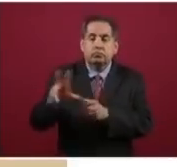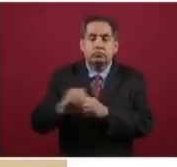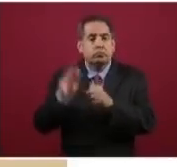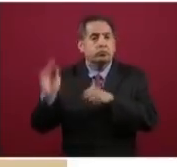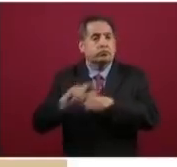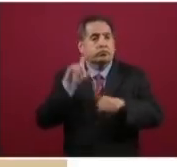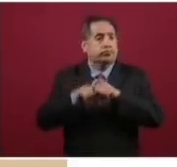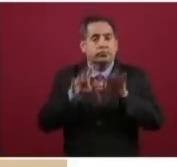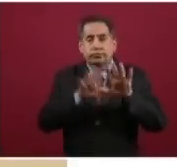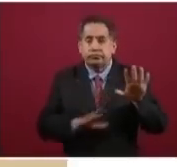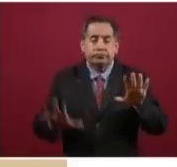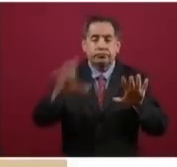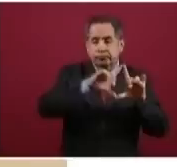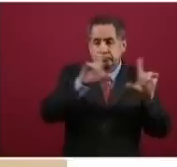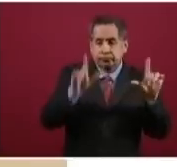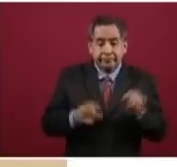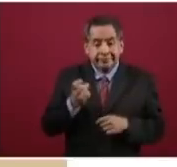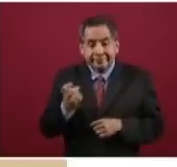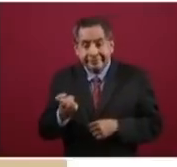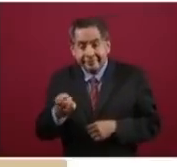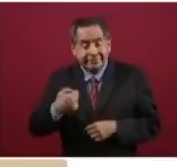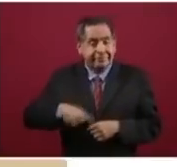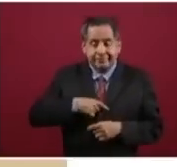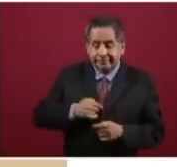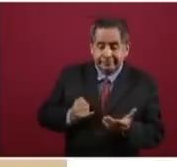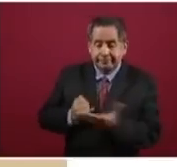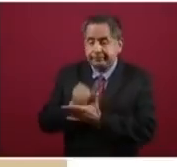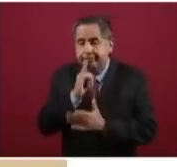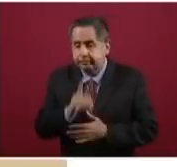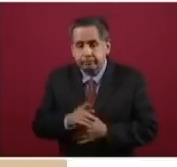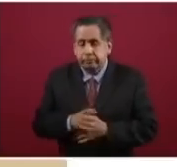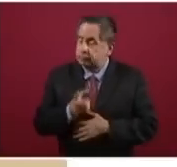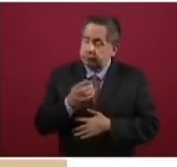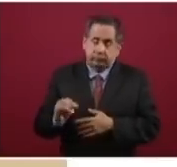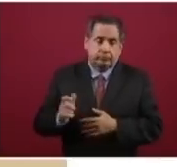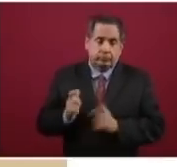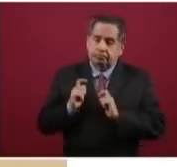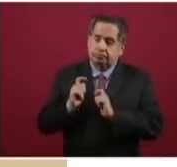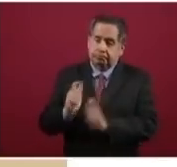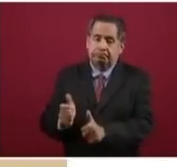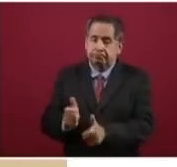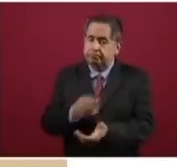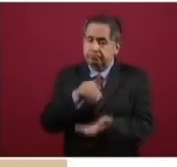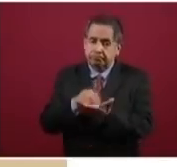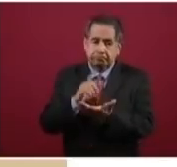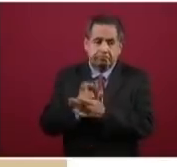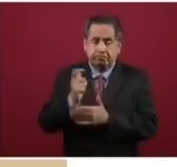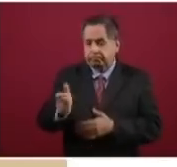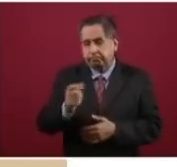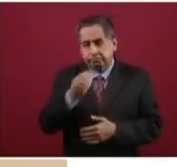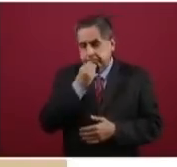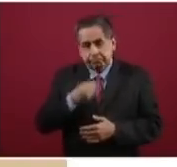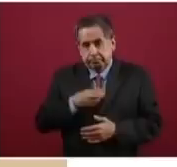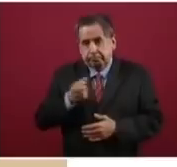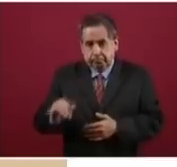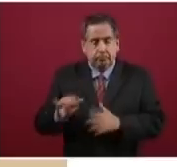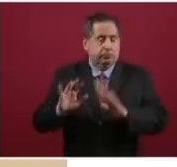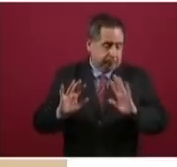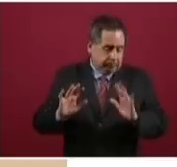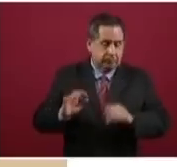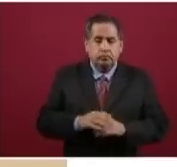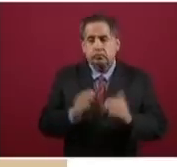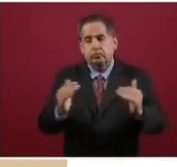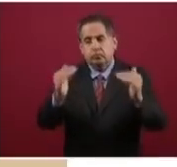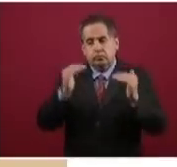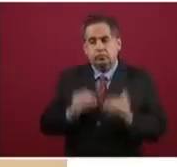esos recursos nosotros no tomamos una decisión eso se tienen que pagar después hay otros recursos asociados a los ramos autónomos que